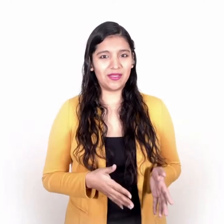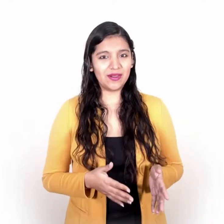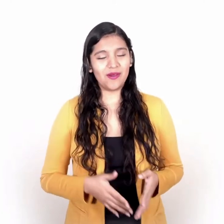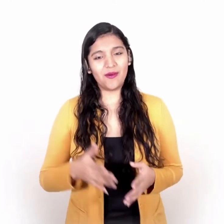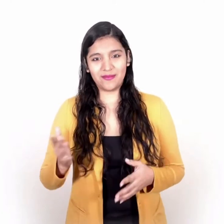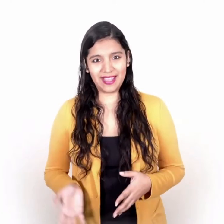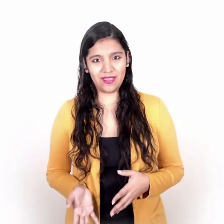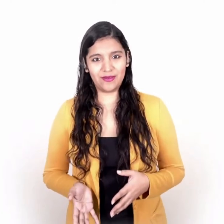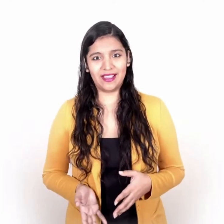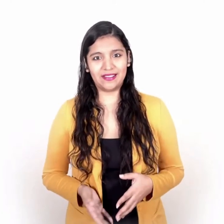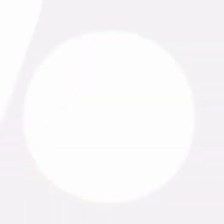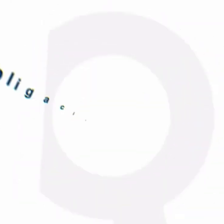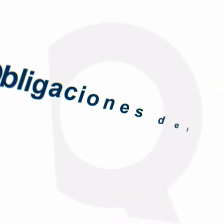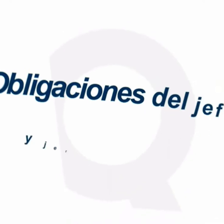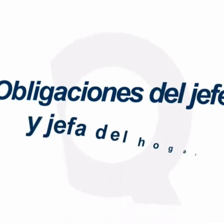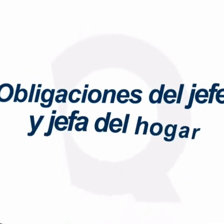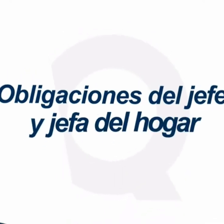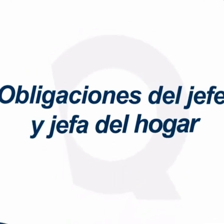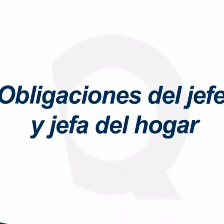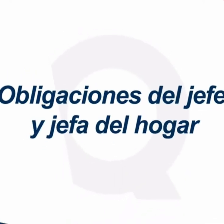como empleador o empleadora.